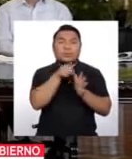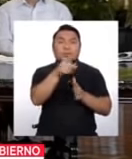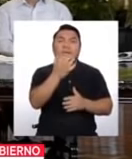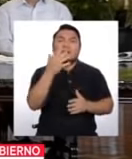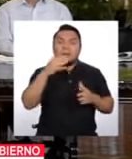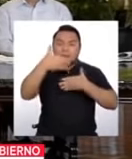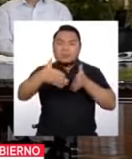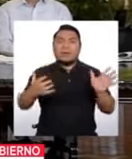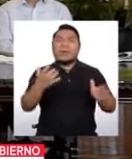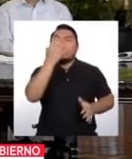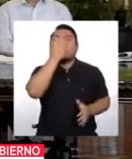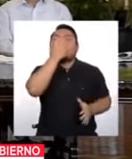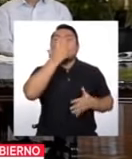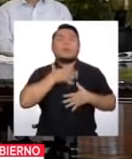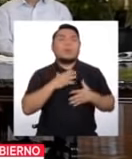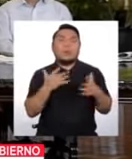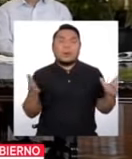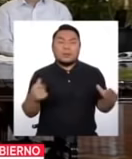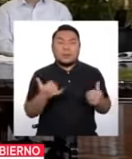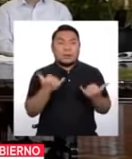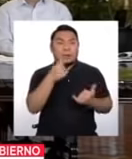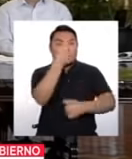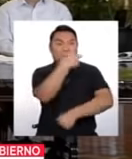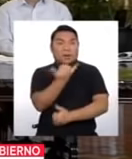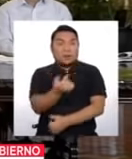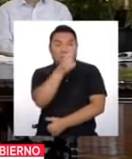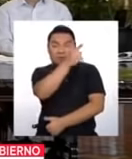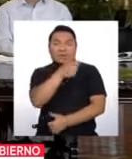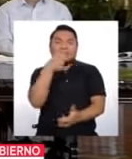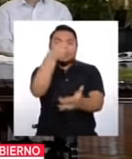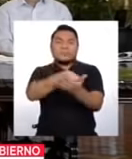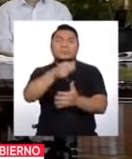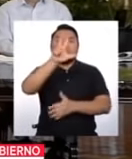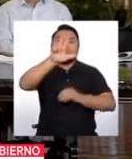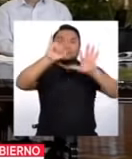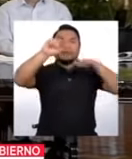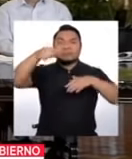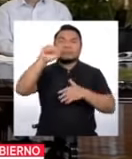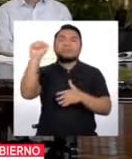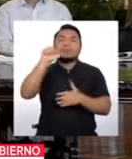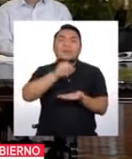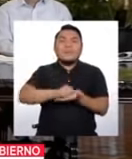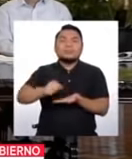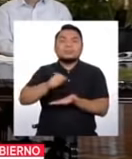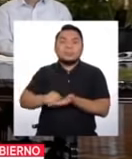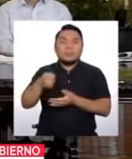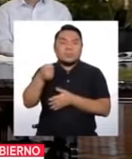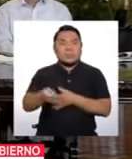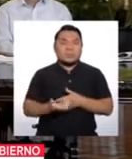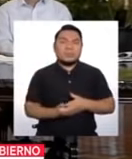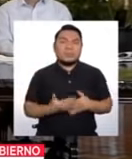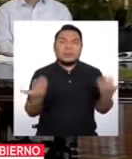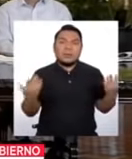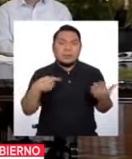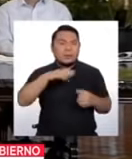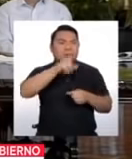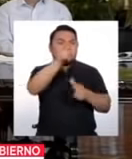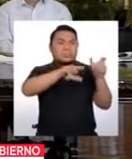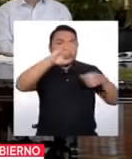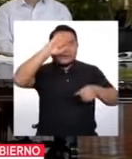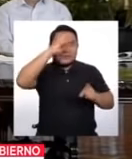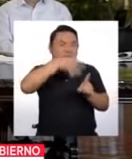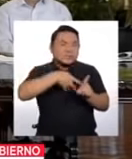oxígeno. Actualmente, en el hospital antiguo se invierten 36 mil soles mensuales, sin gastos en pacientes